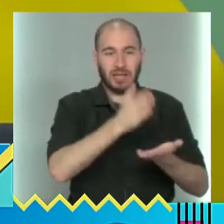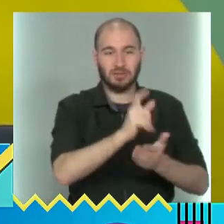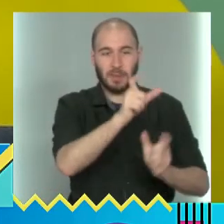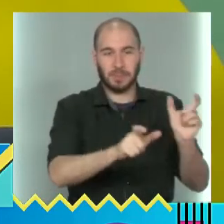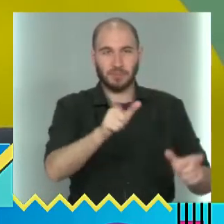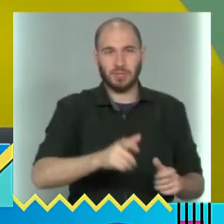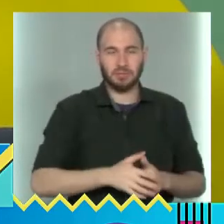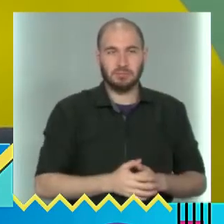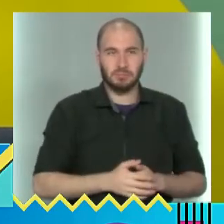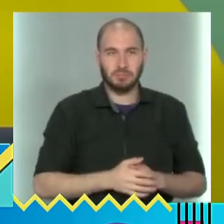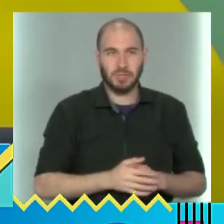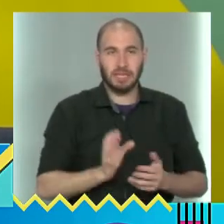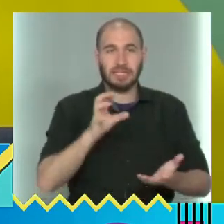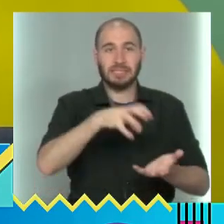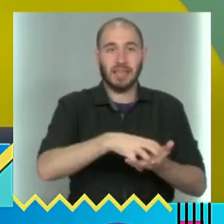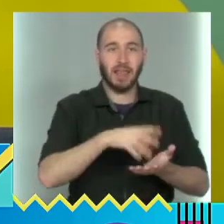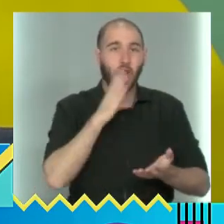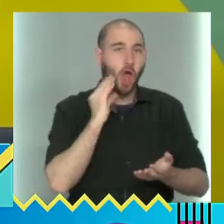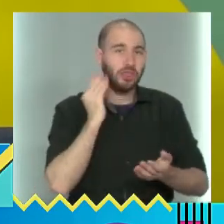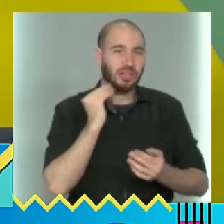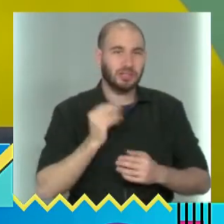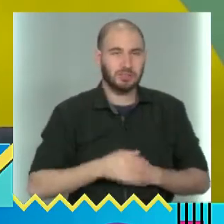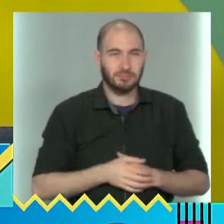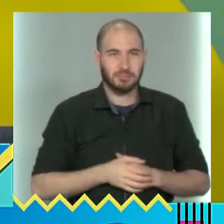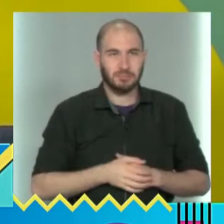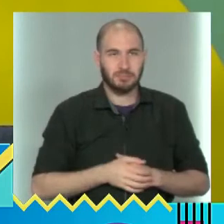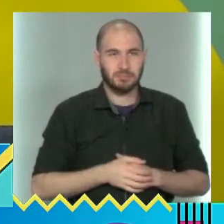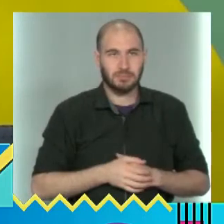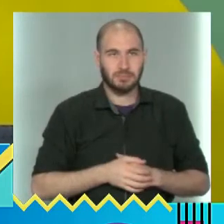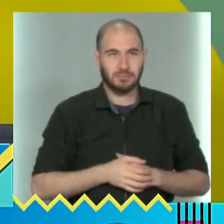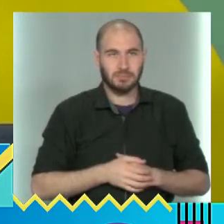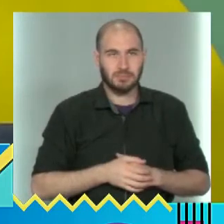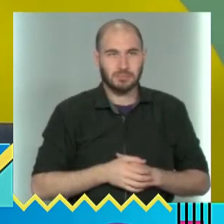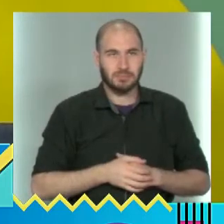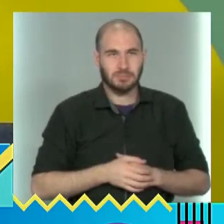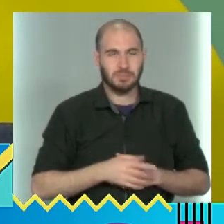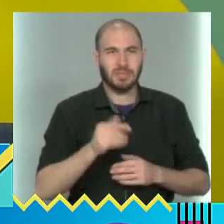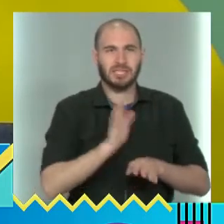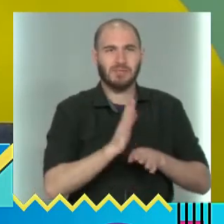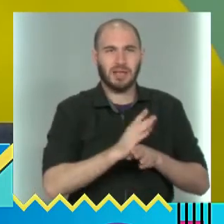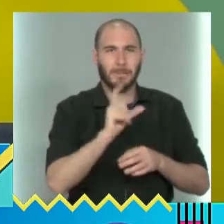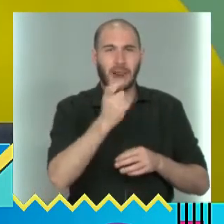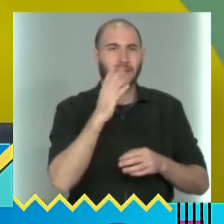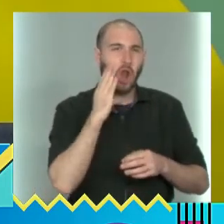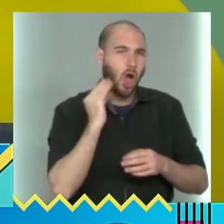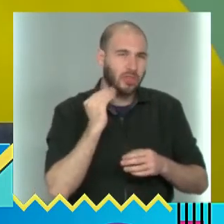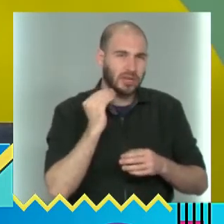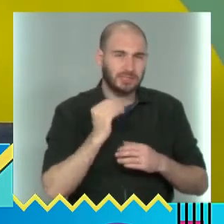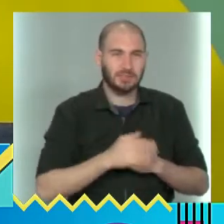Humanos con sede en Londres. Bien. Con todo lo que connota la palabra Londres, la